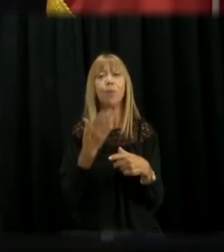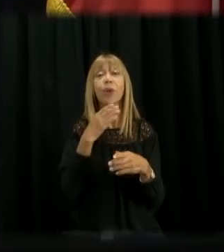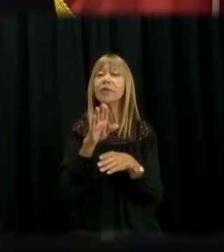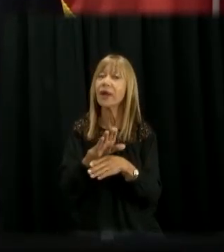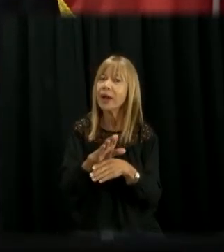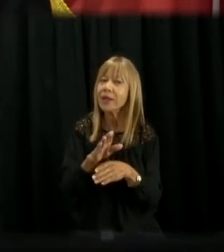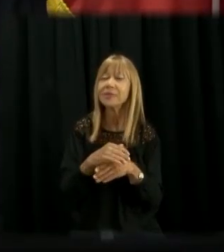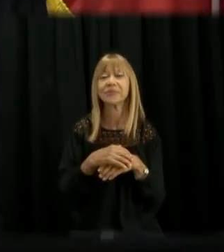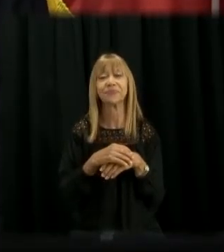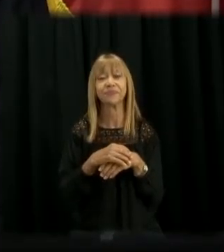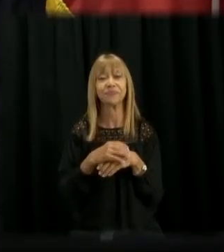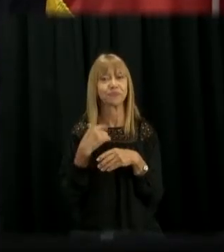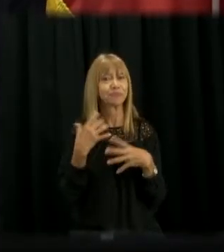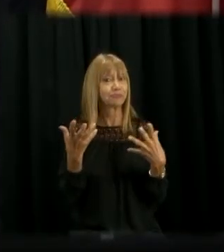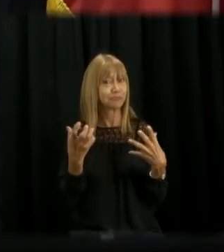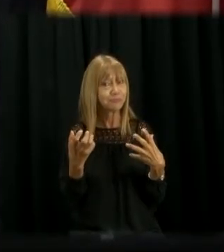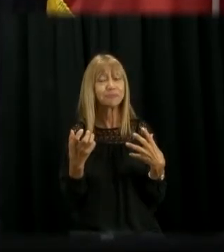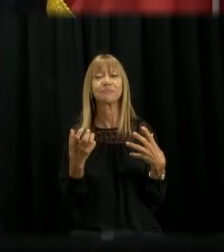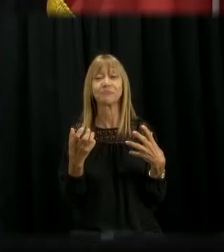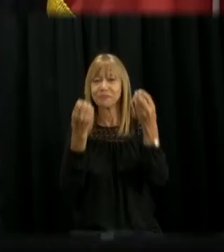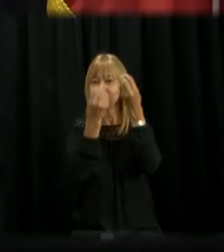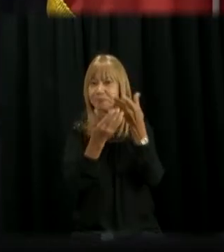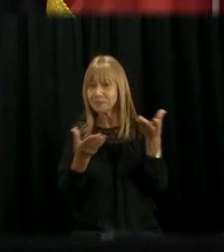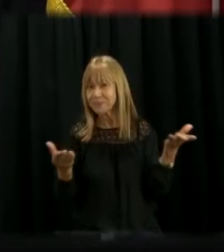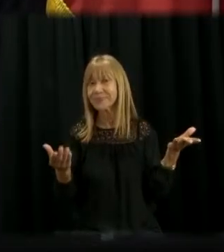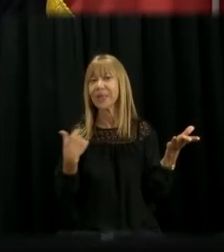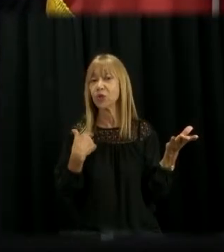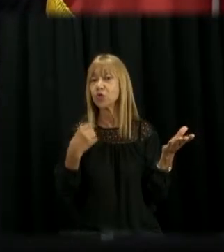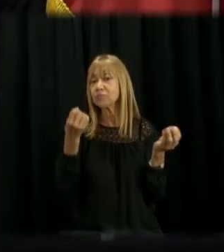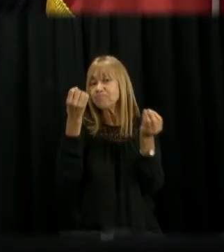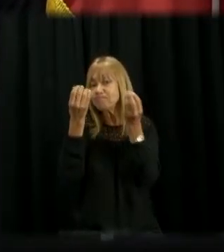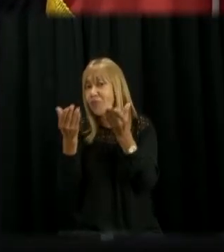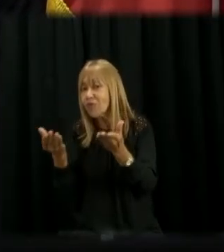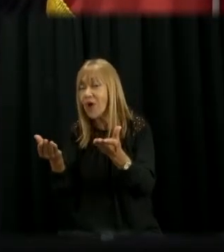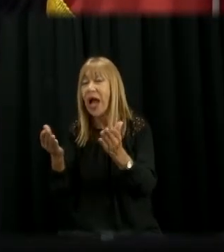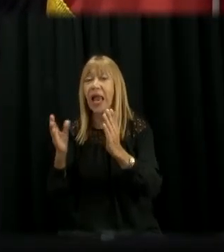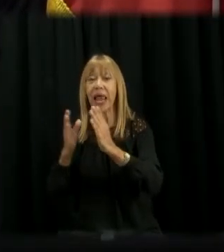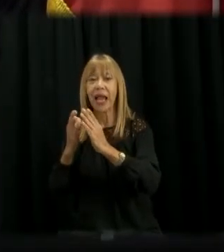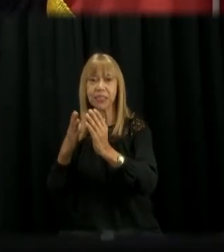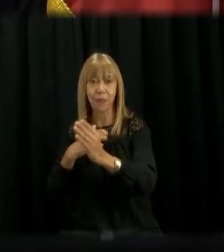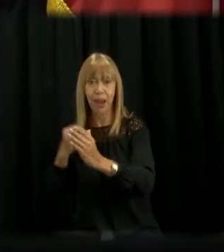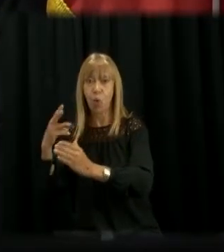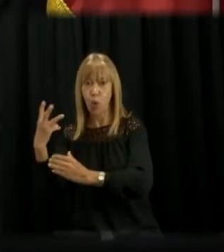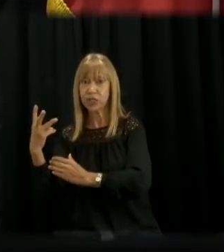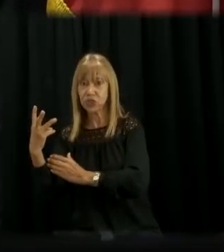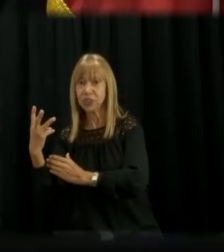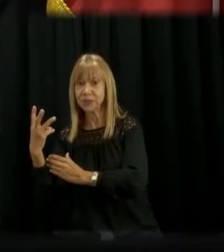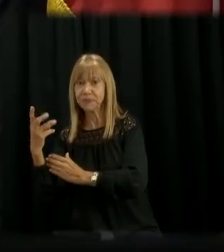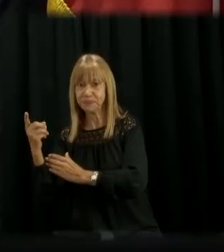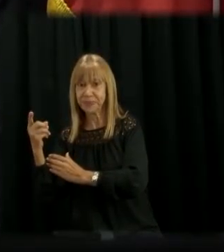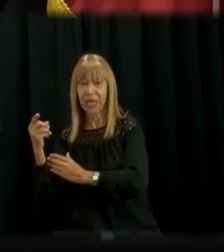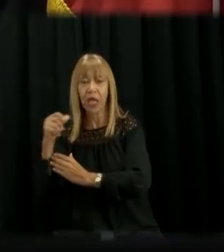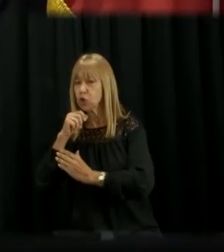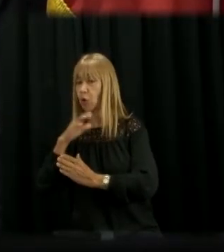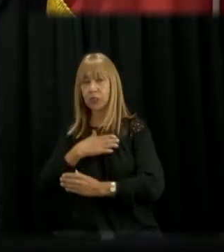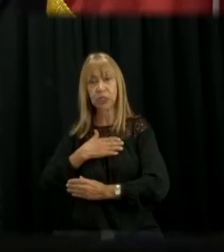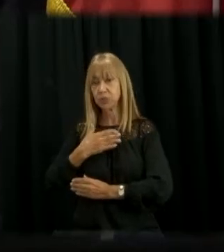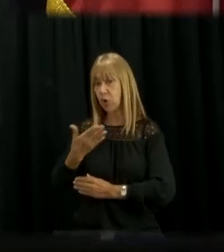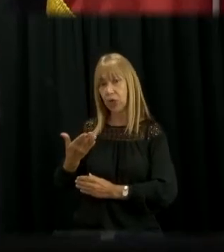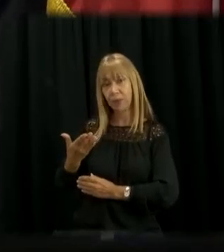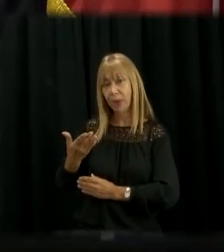tardes. Quisiera informar que he notificado a la Casa Blanca que no estaré